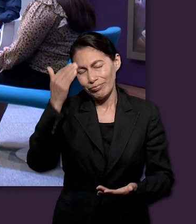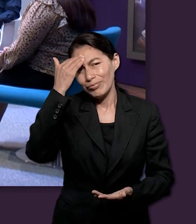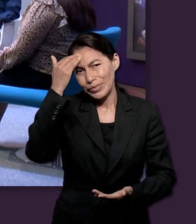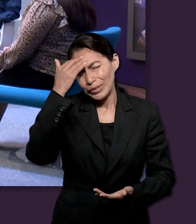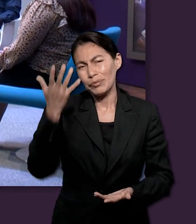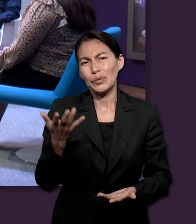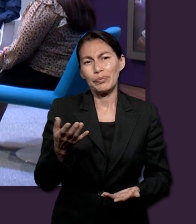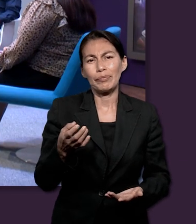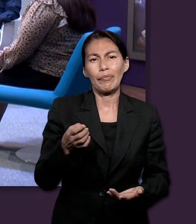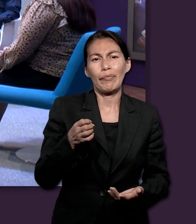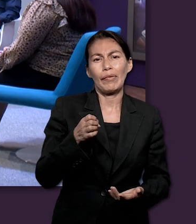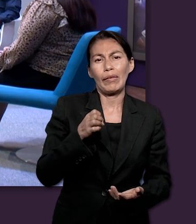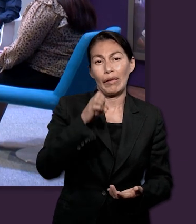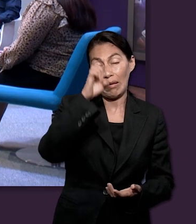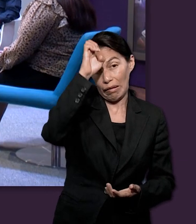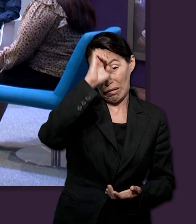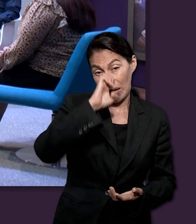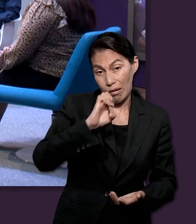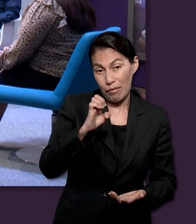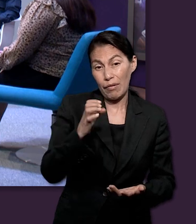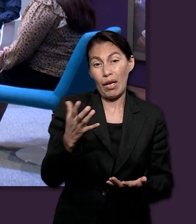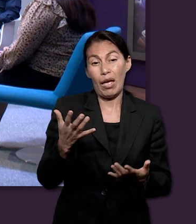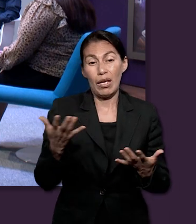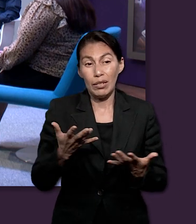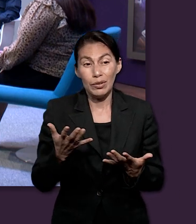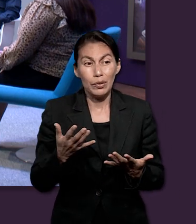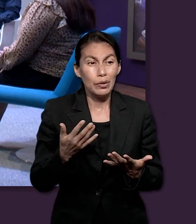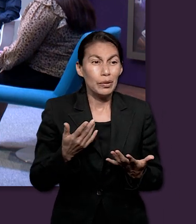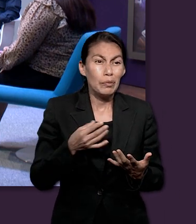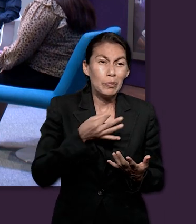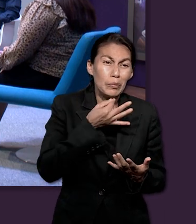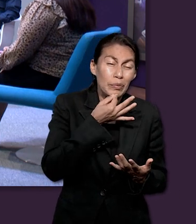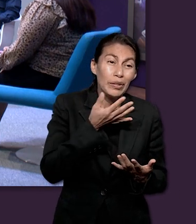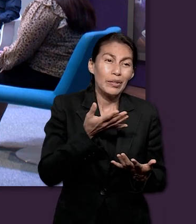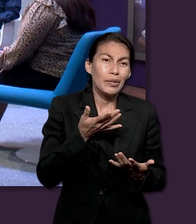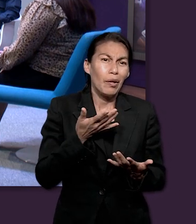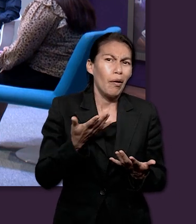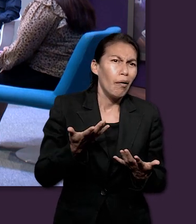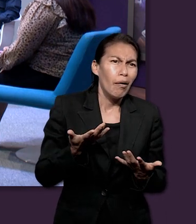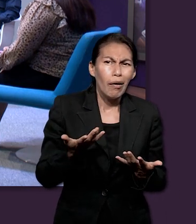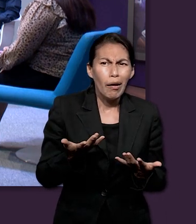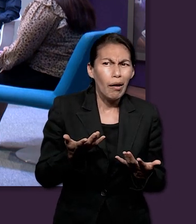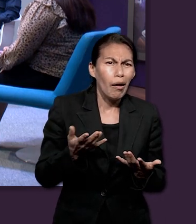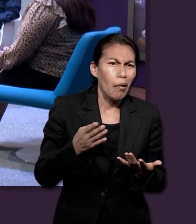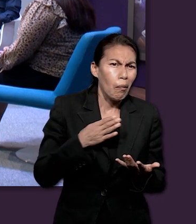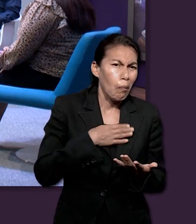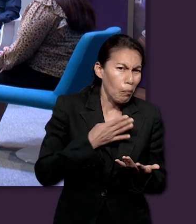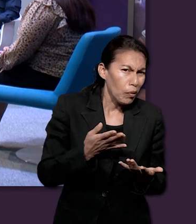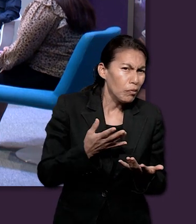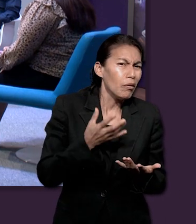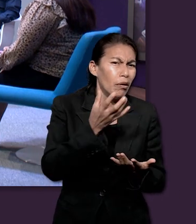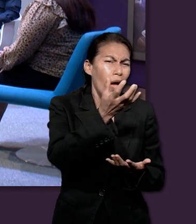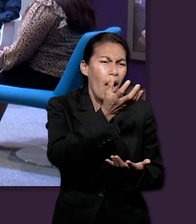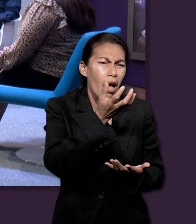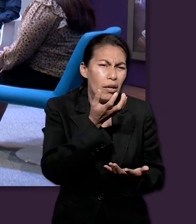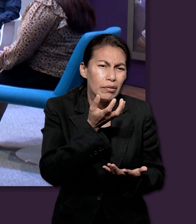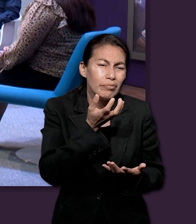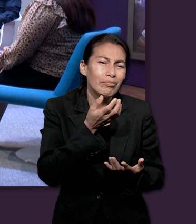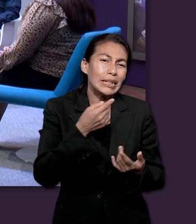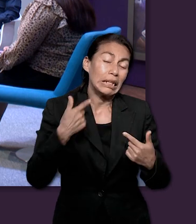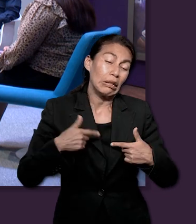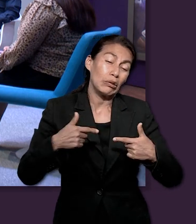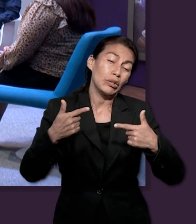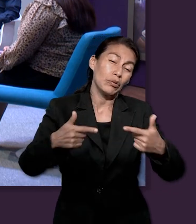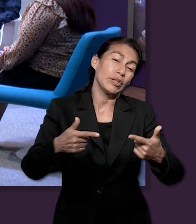¿no? Algo que a lo mejor Eva lo hizo pues por el simple emoción del momento de bueno, lo voy a